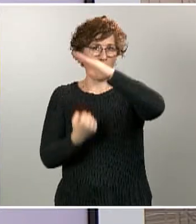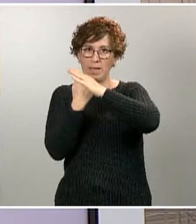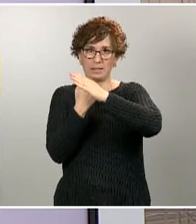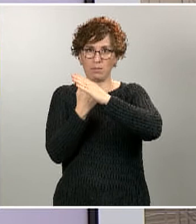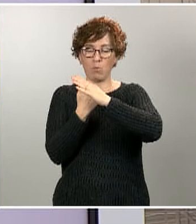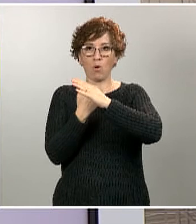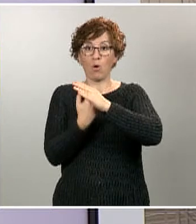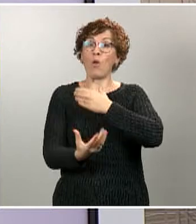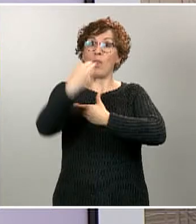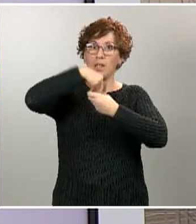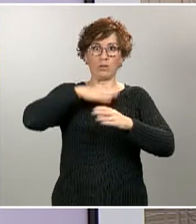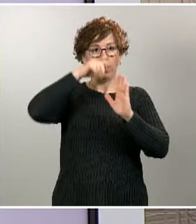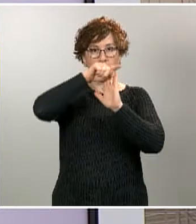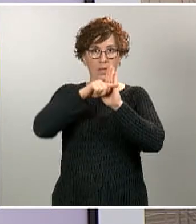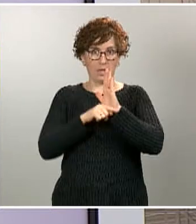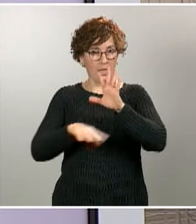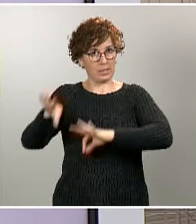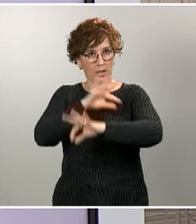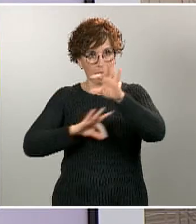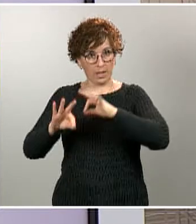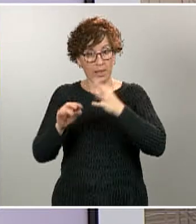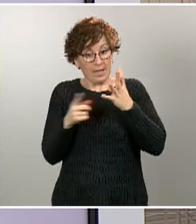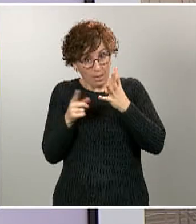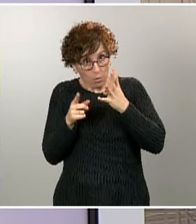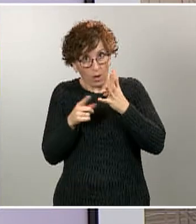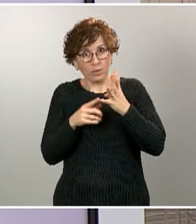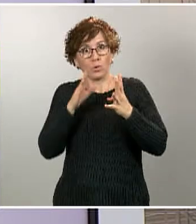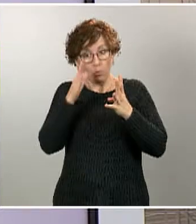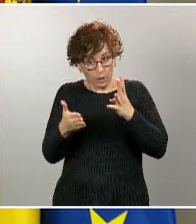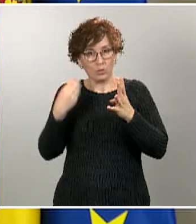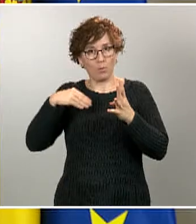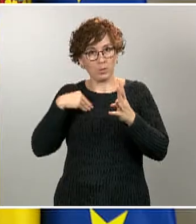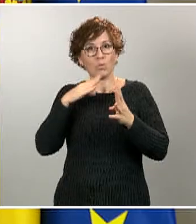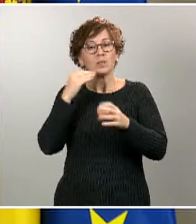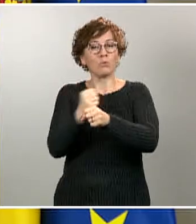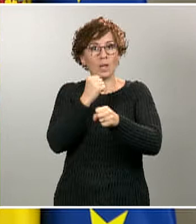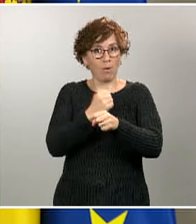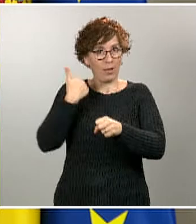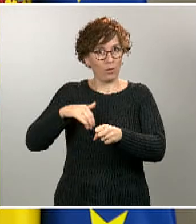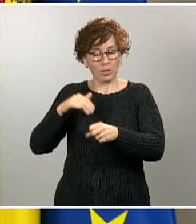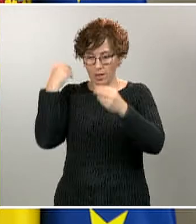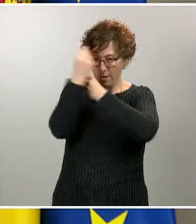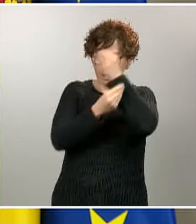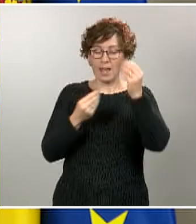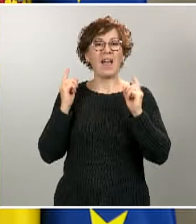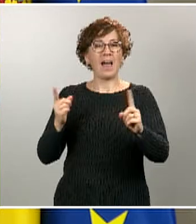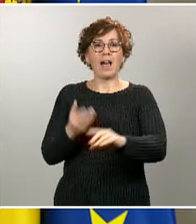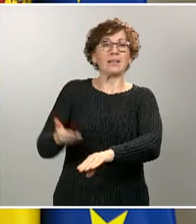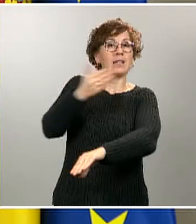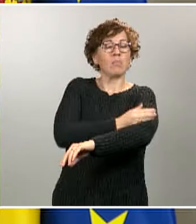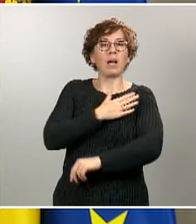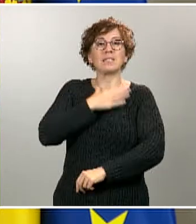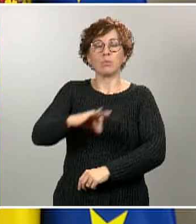Y en cuarto lugar, por eso estamos trabajando ya en estos escenarios, anticiparnos en la medida de lo posible y contemplar todas las opciones posibles. Pero